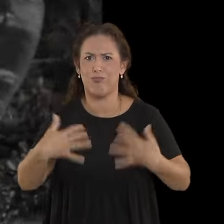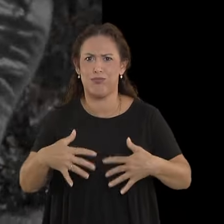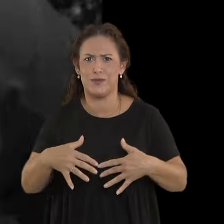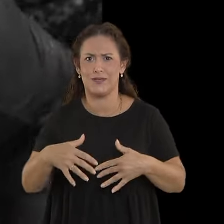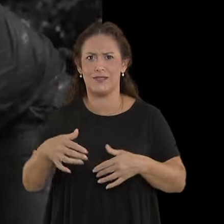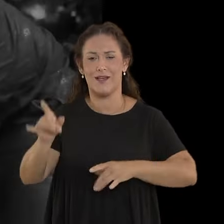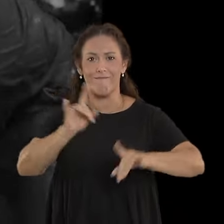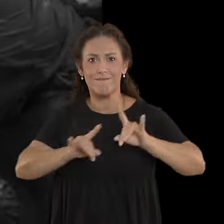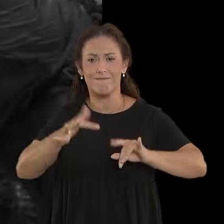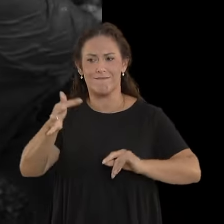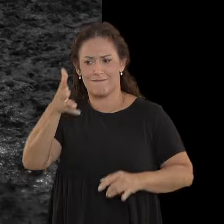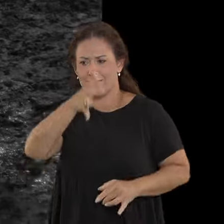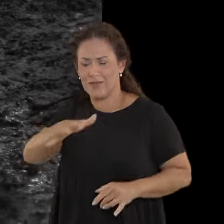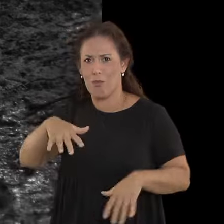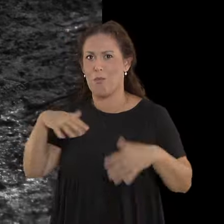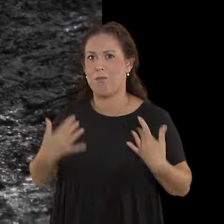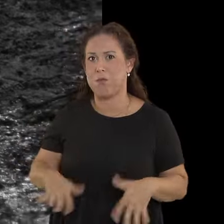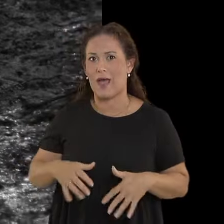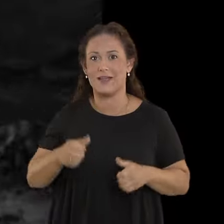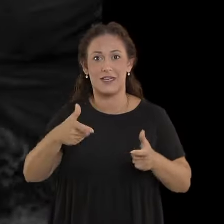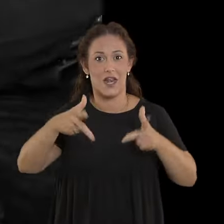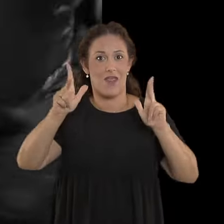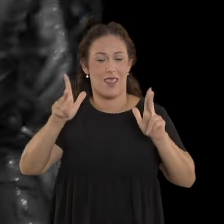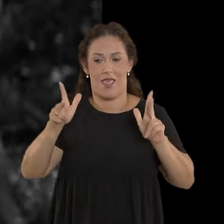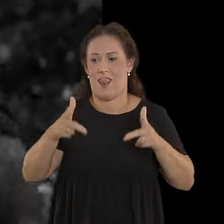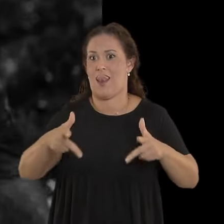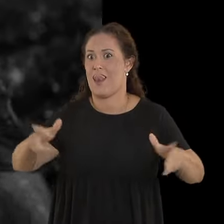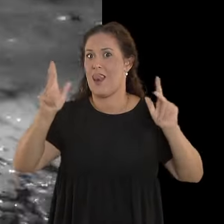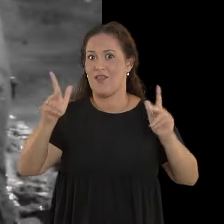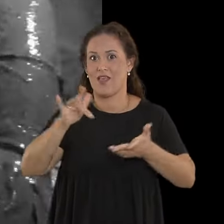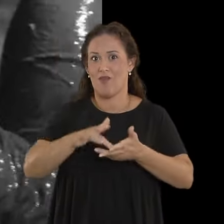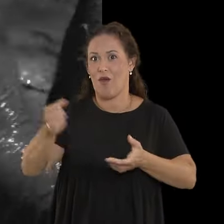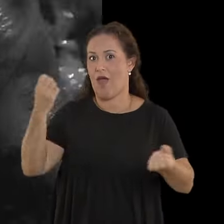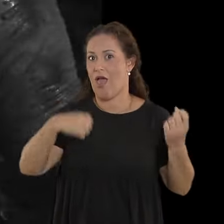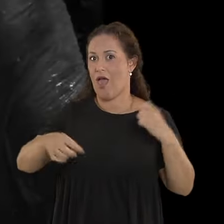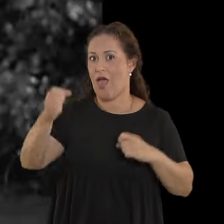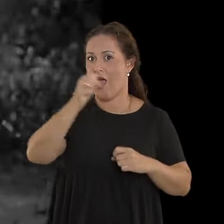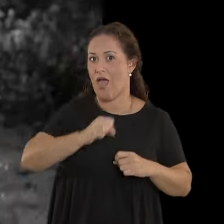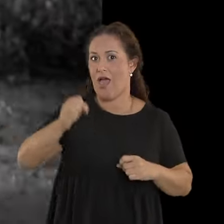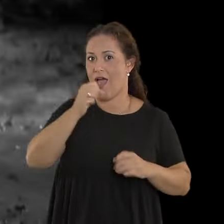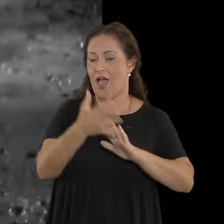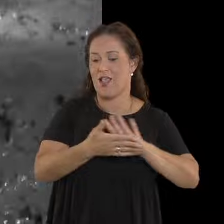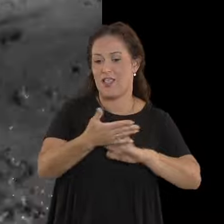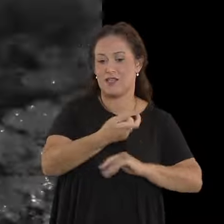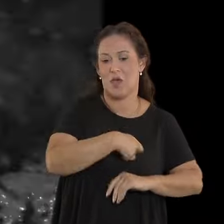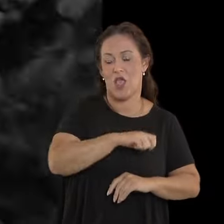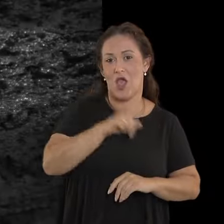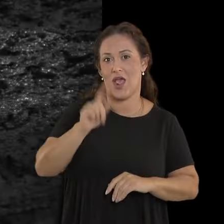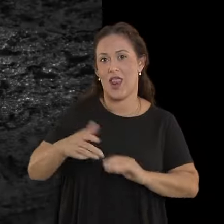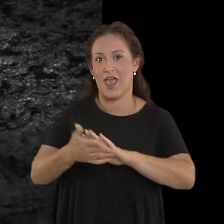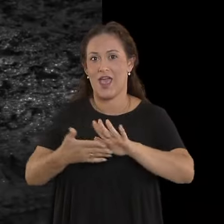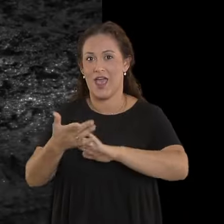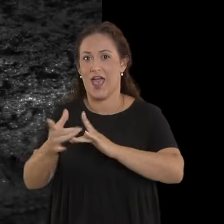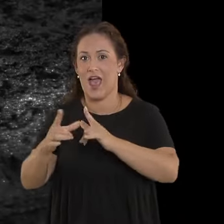sensualidad y denuncia, ¡puf!, de sobra. La libertad se mueve a sus anchas por el escenario, hablando tanto en español como en asturiano.